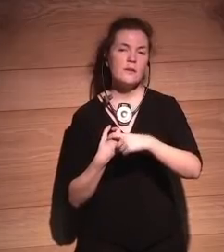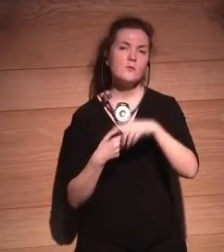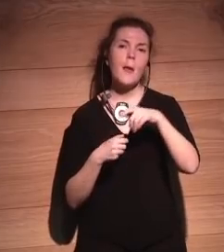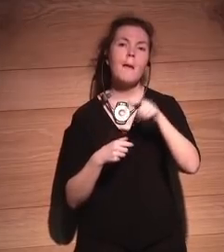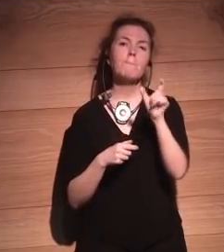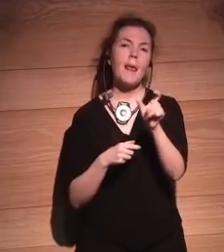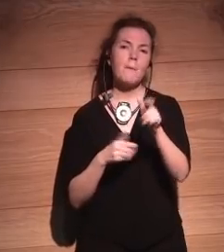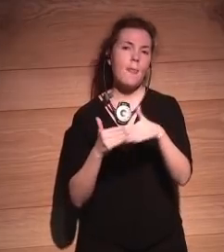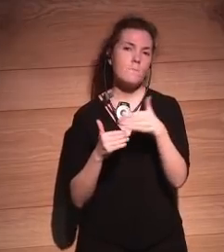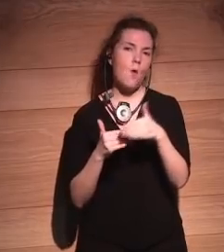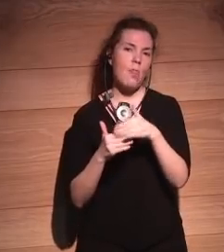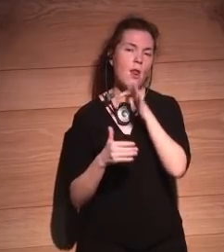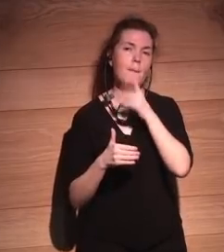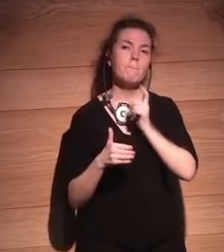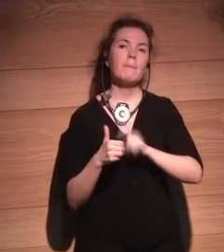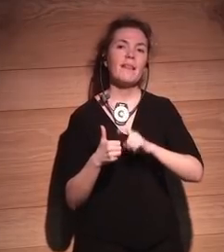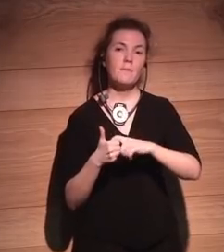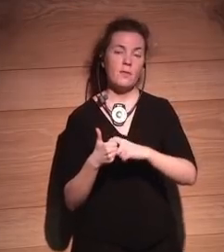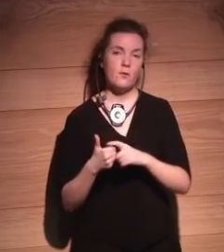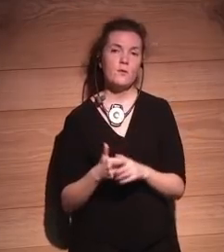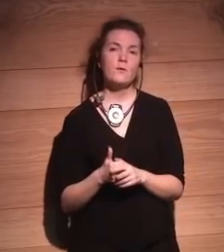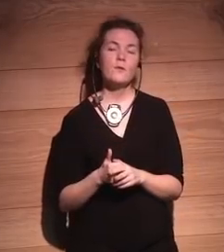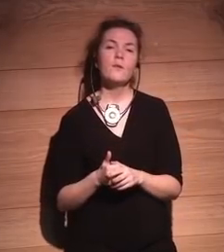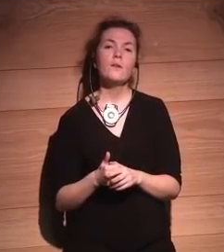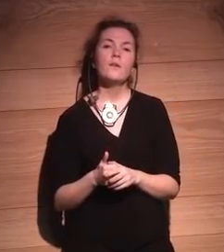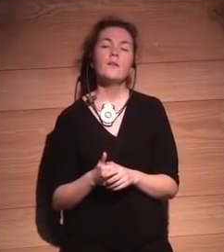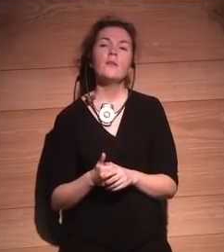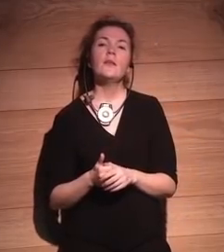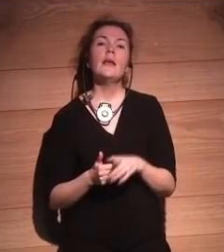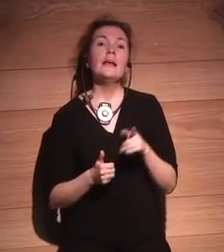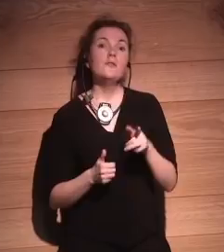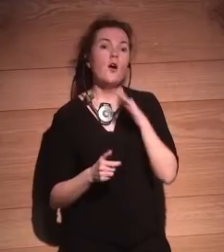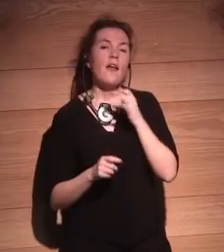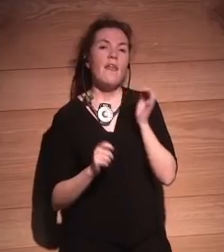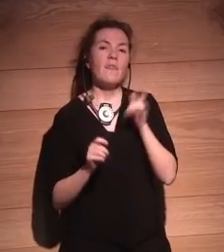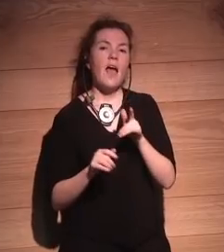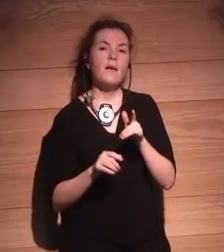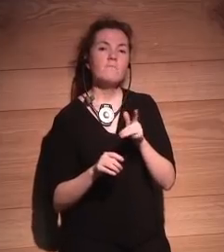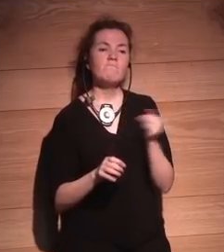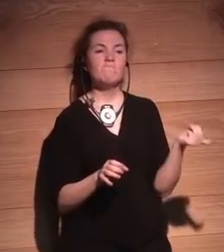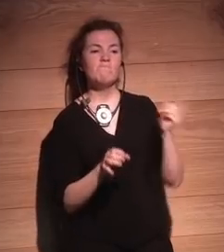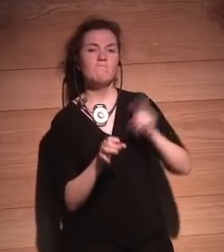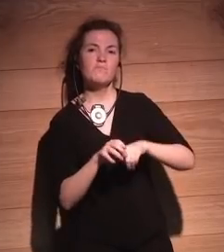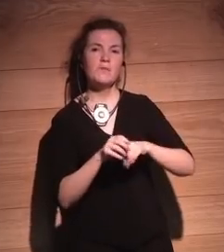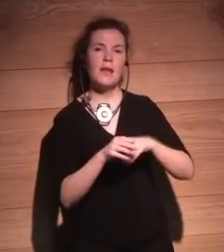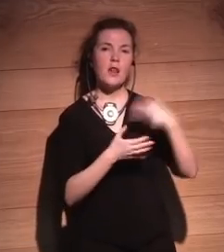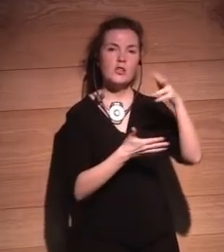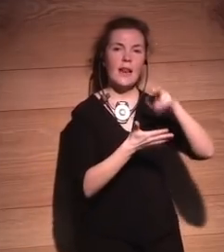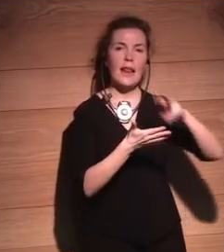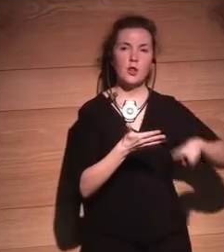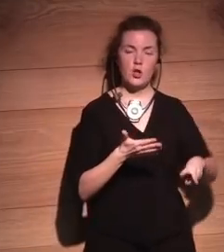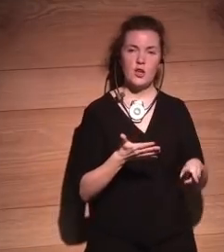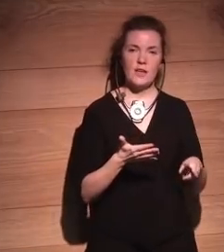moda, y es la que engancha mucho a nuestros lectores.